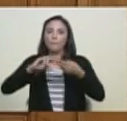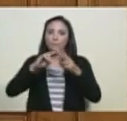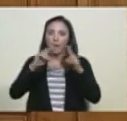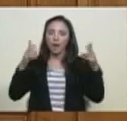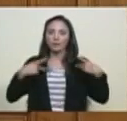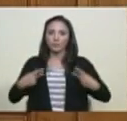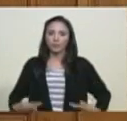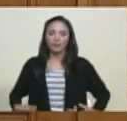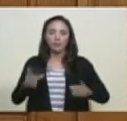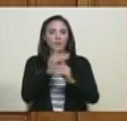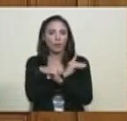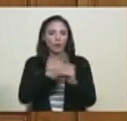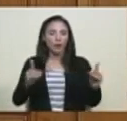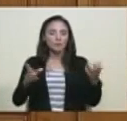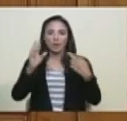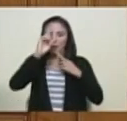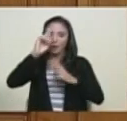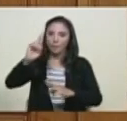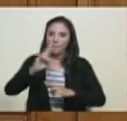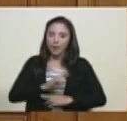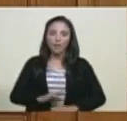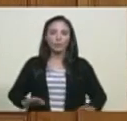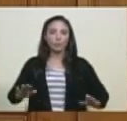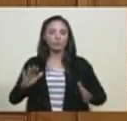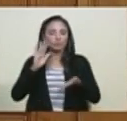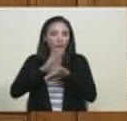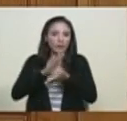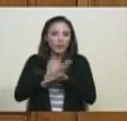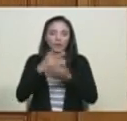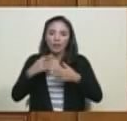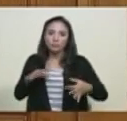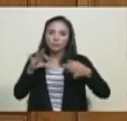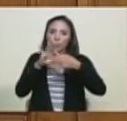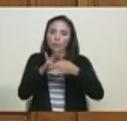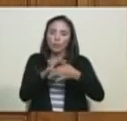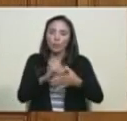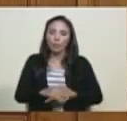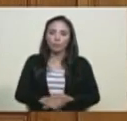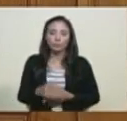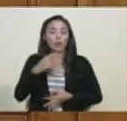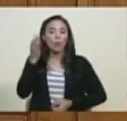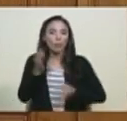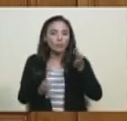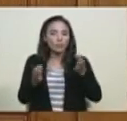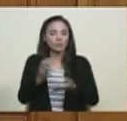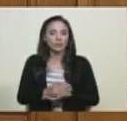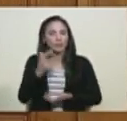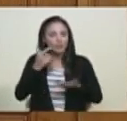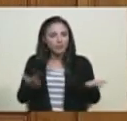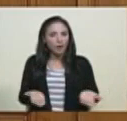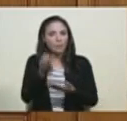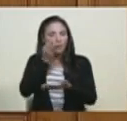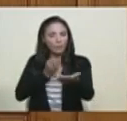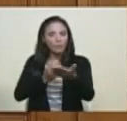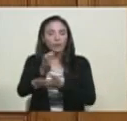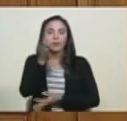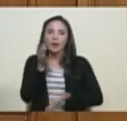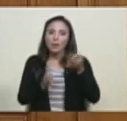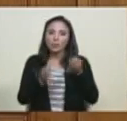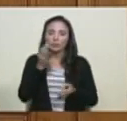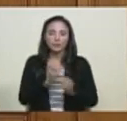vida, democracia, respeto, convivencia, coexistencia y justicia. Firmeza en la